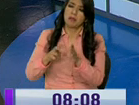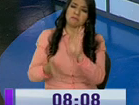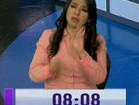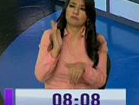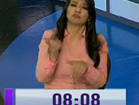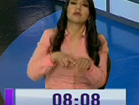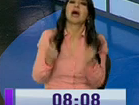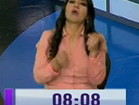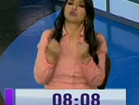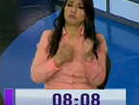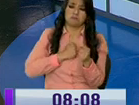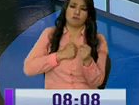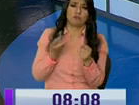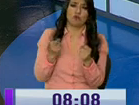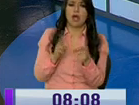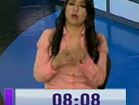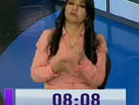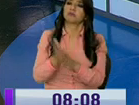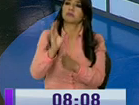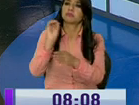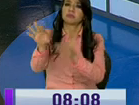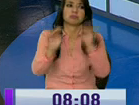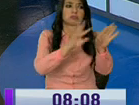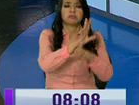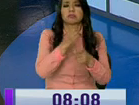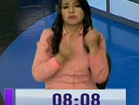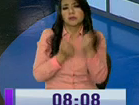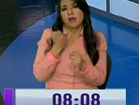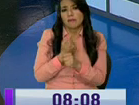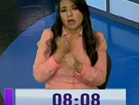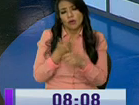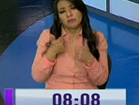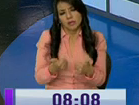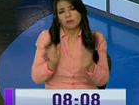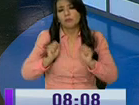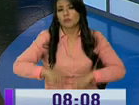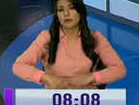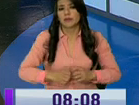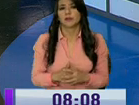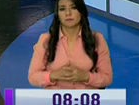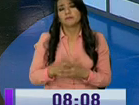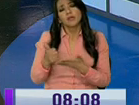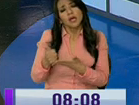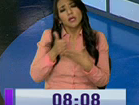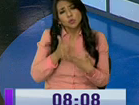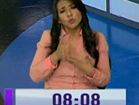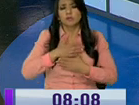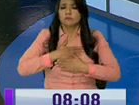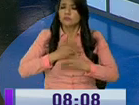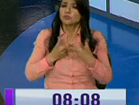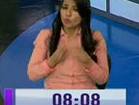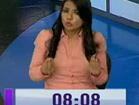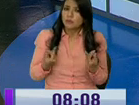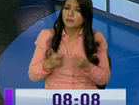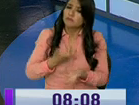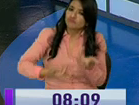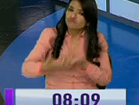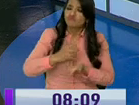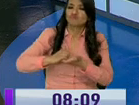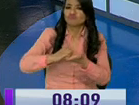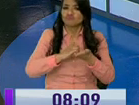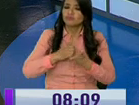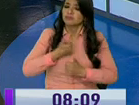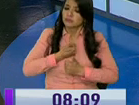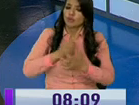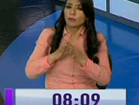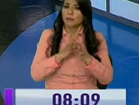gente conocida, hacia sus lugares de trabajo, ¿no? Con su medio de transporte. Esto también es, se trata de solidaridad entre